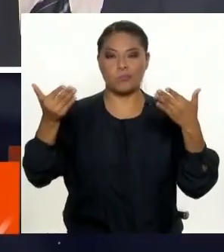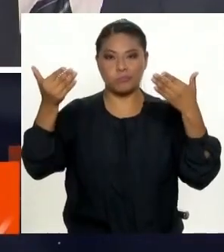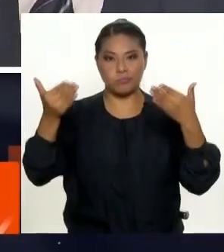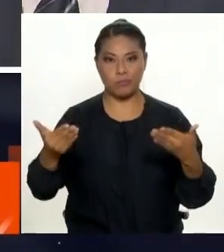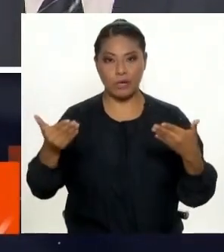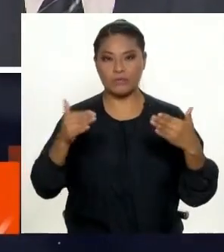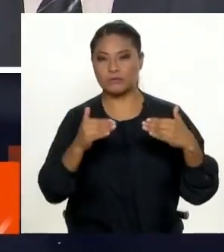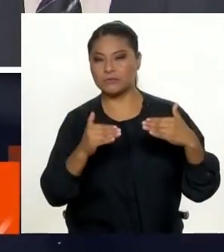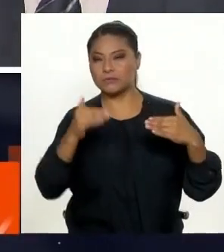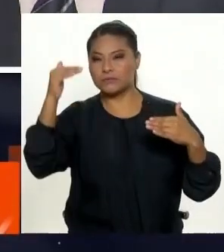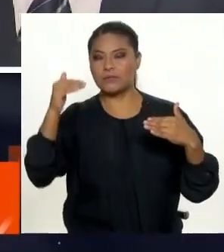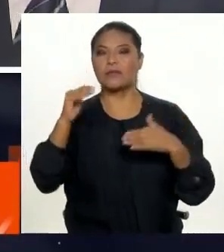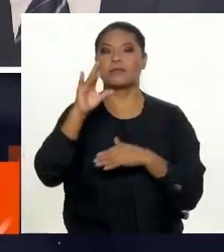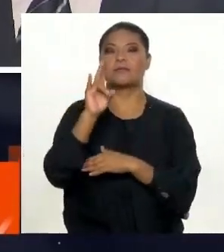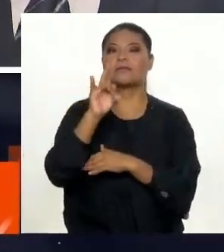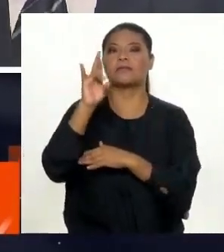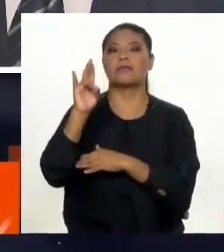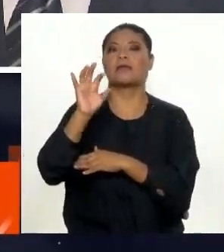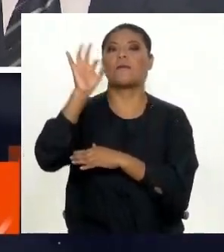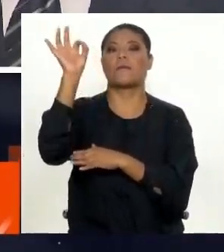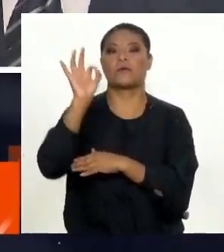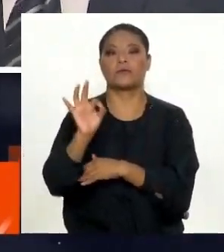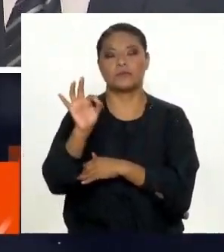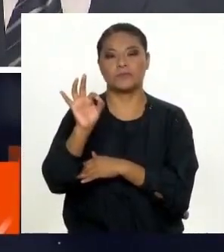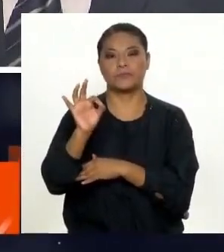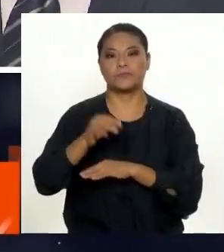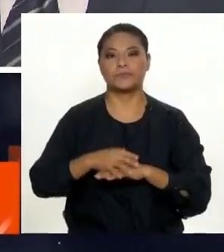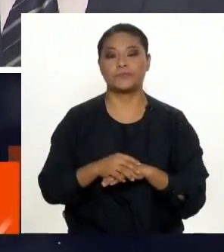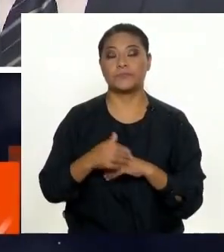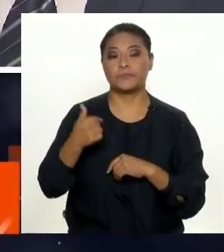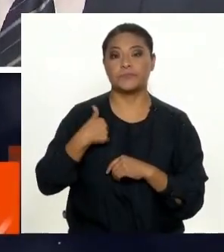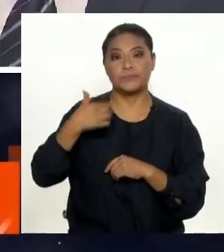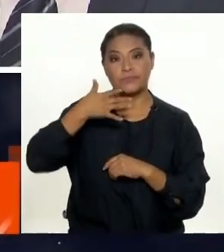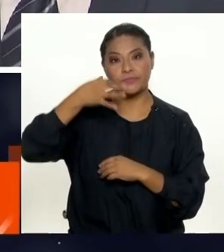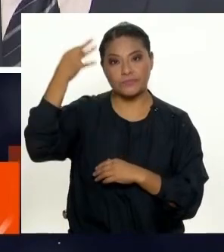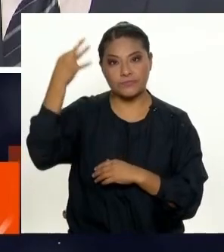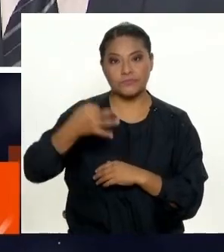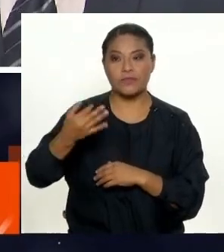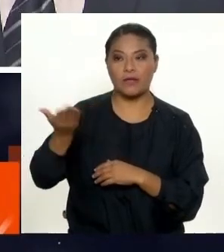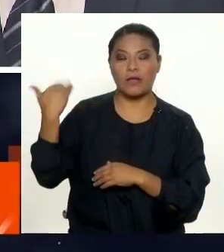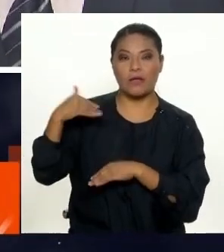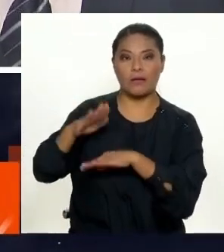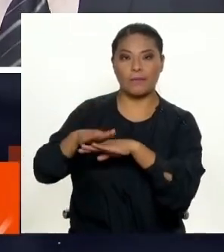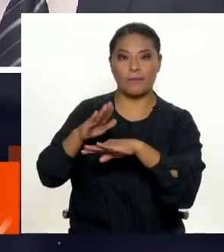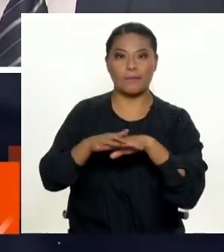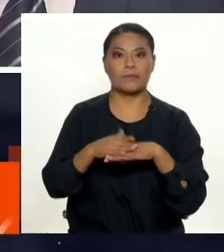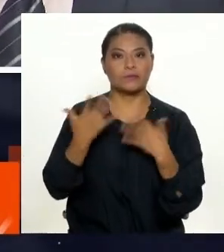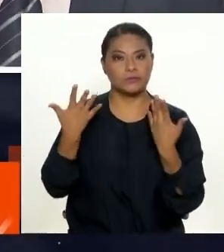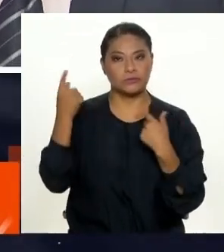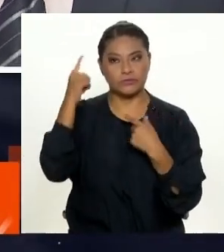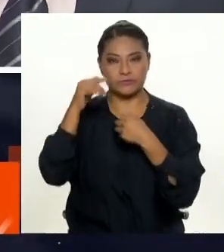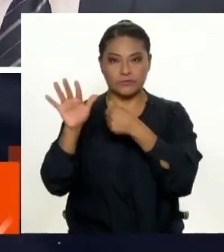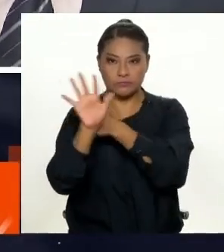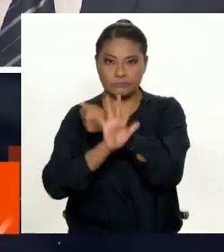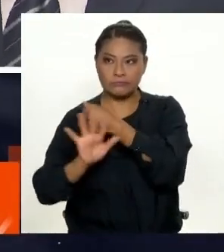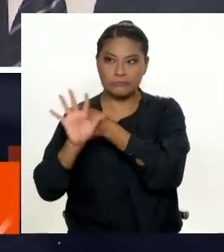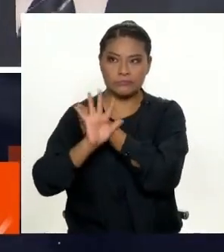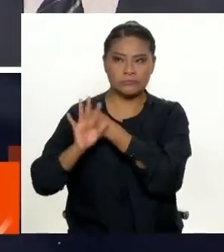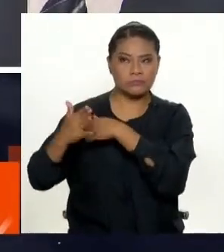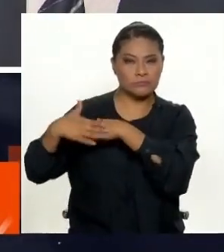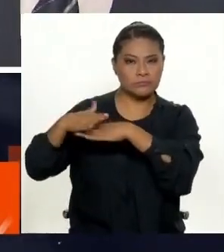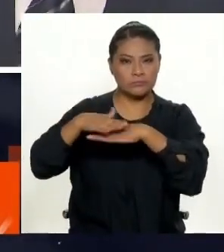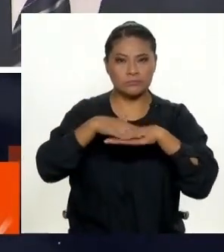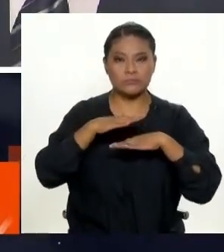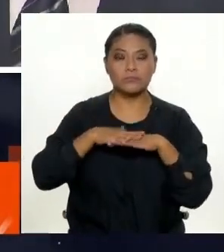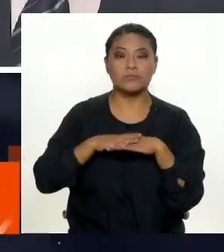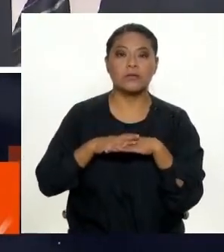77%. Creemos que este aumento responde a la inseguridad que los ciudadanos sienten.